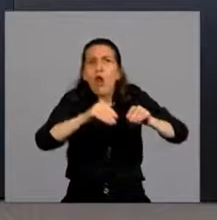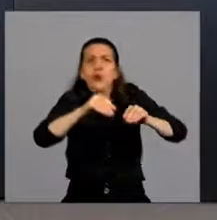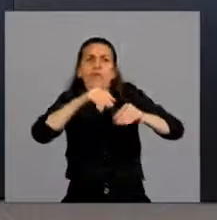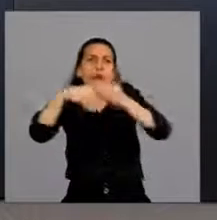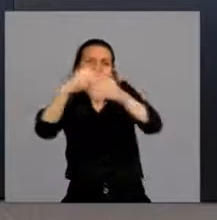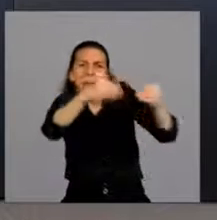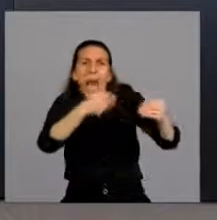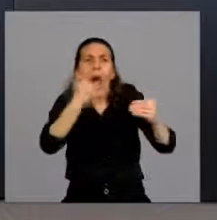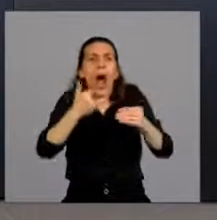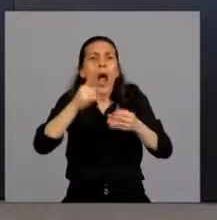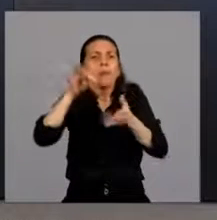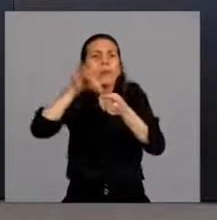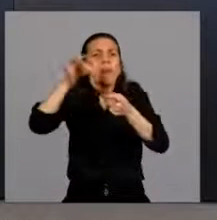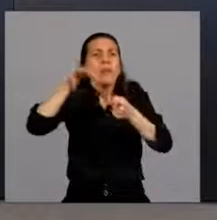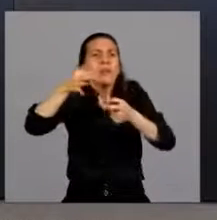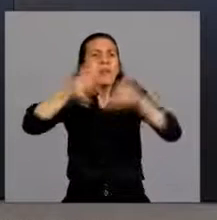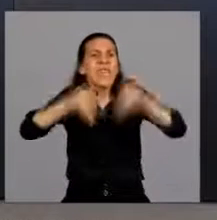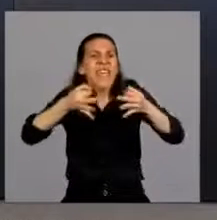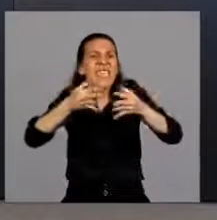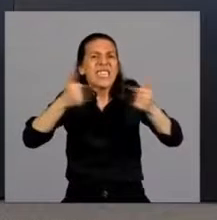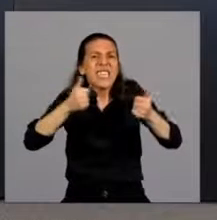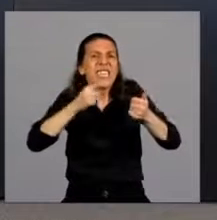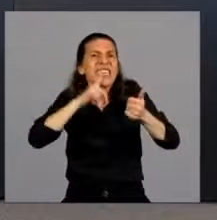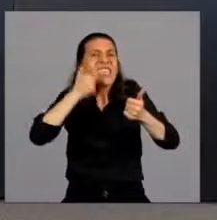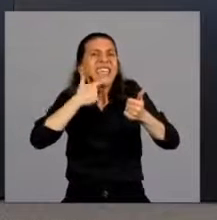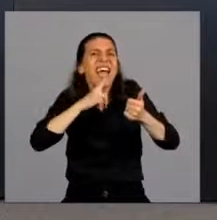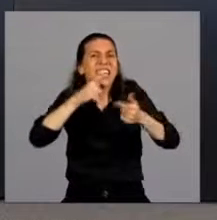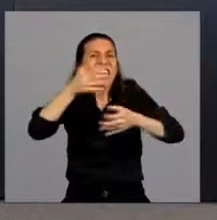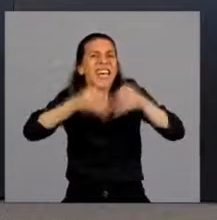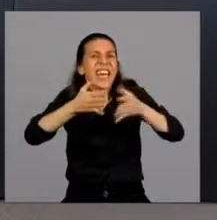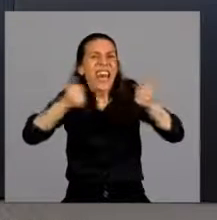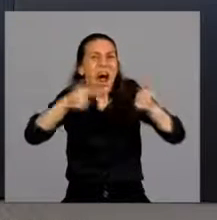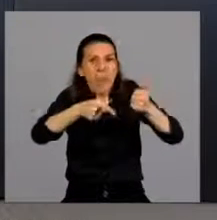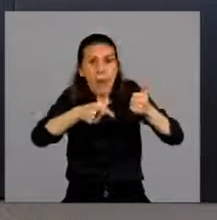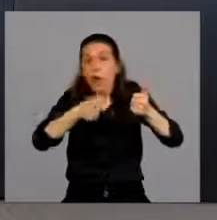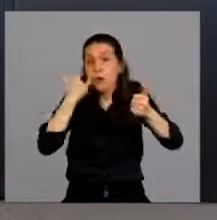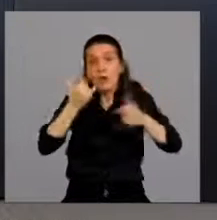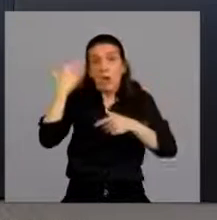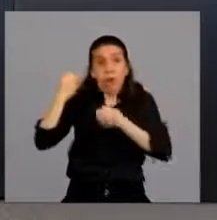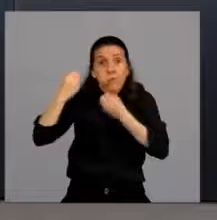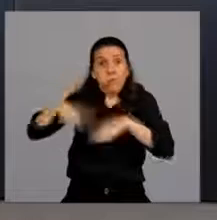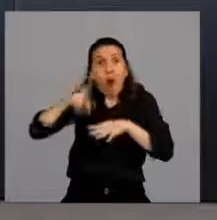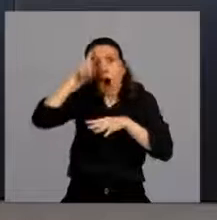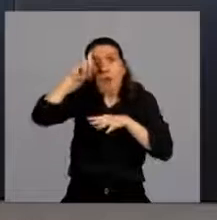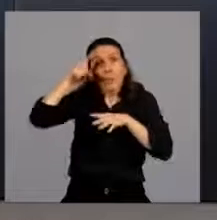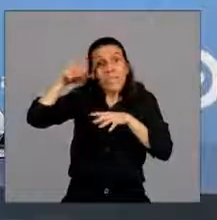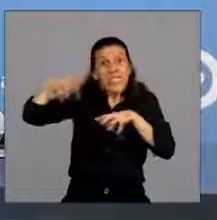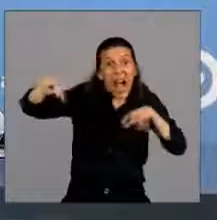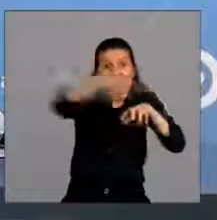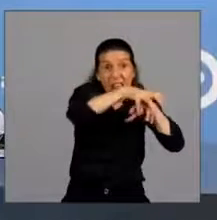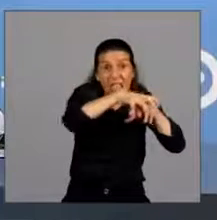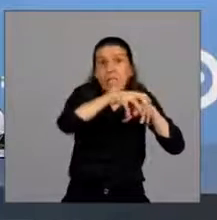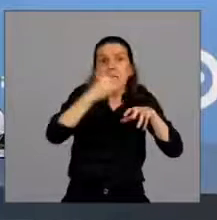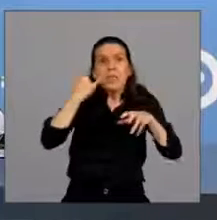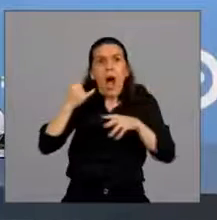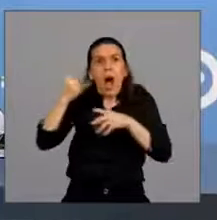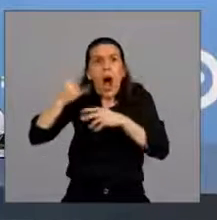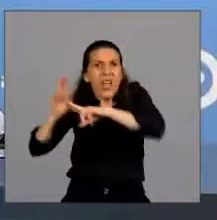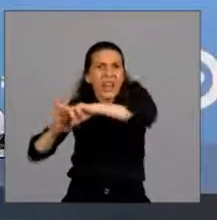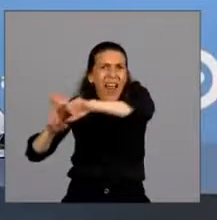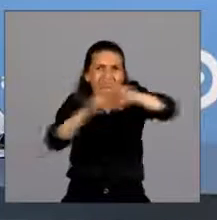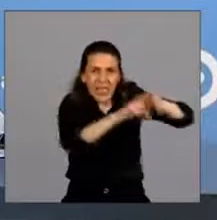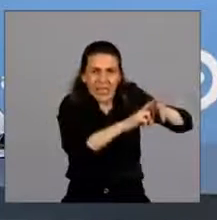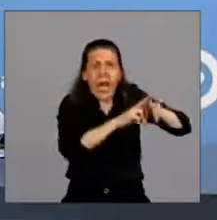estamos incorporando, con los testeos rápidos que vamos a tener, que ya empezamos en los hospitales, la semana que viene los vamos a llevar